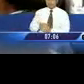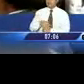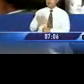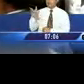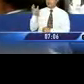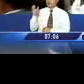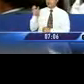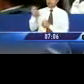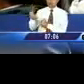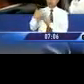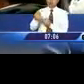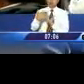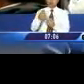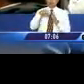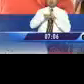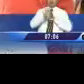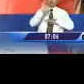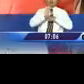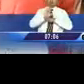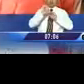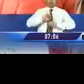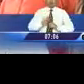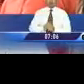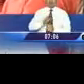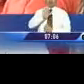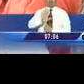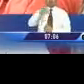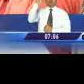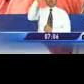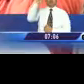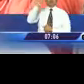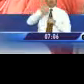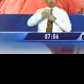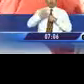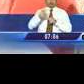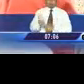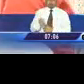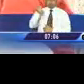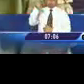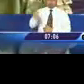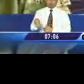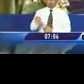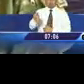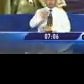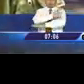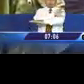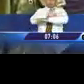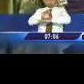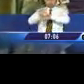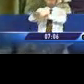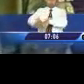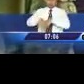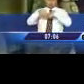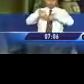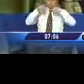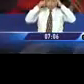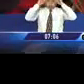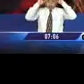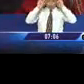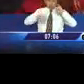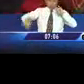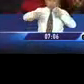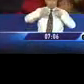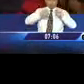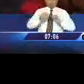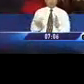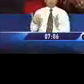los préstamos por parte de Banecuador, determinando 5 millones de dólares al sector afectado para que los campesinos, agricultores y ganaderos de la zona